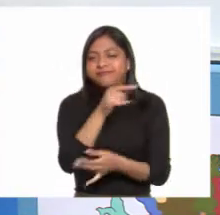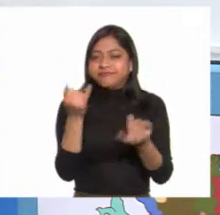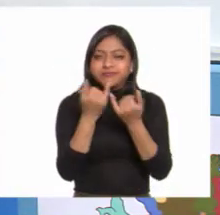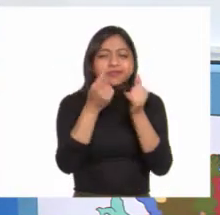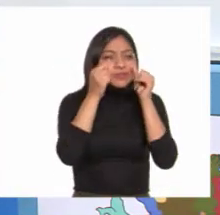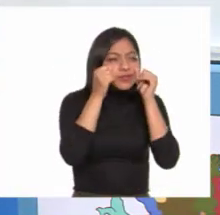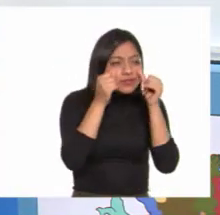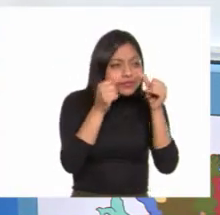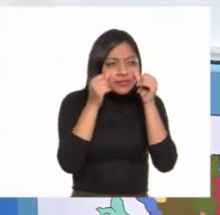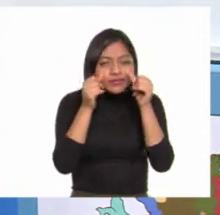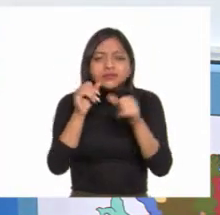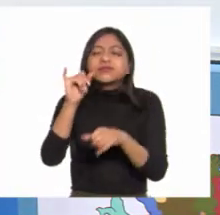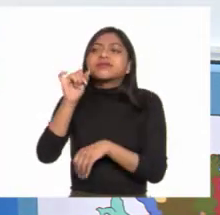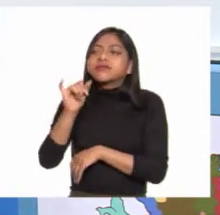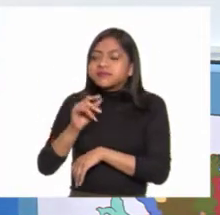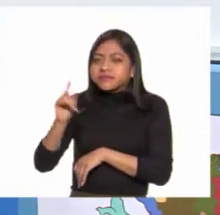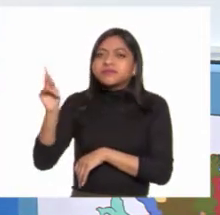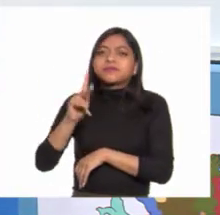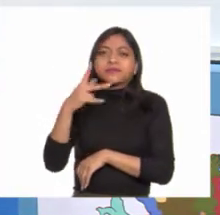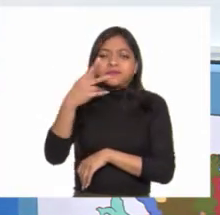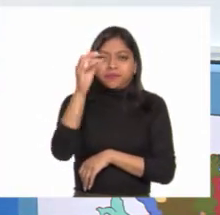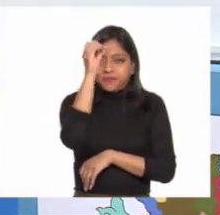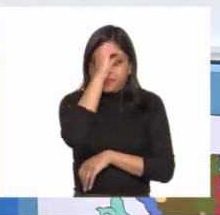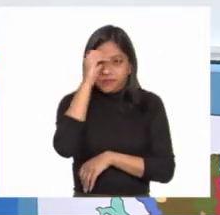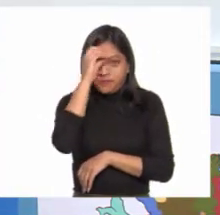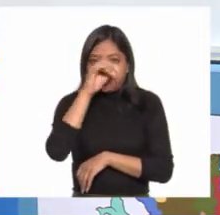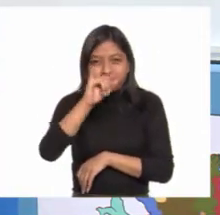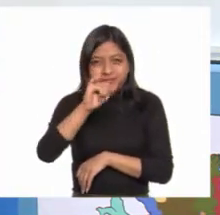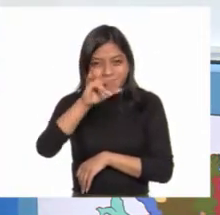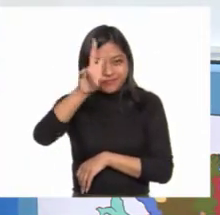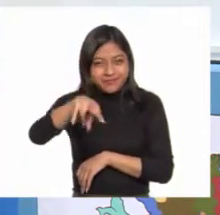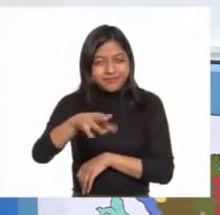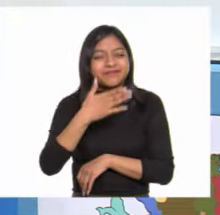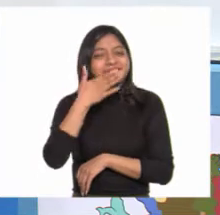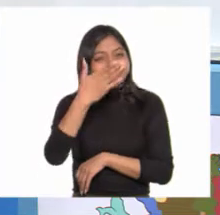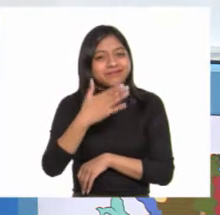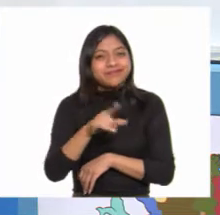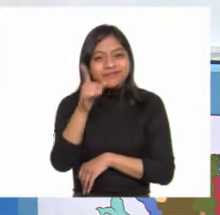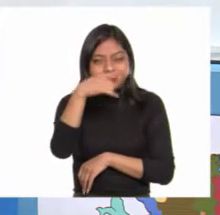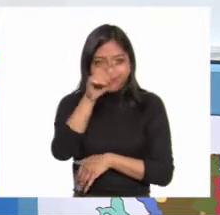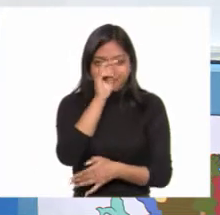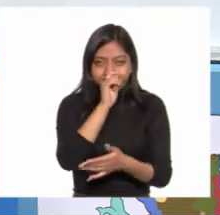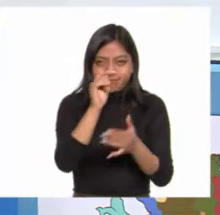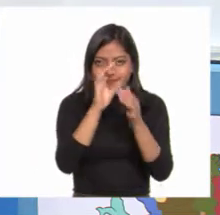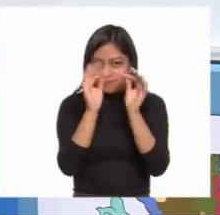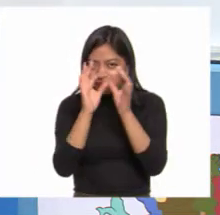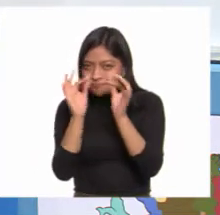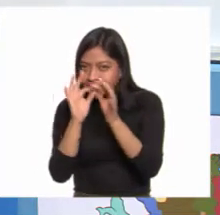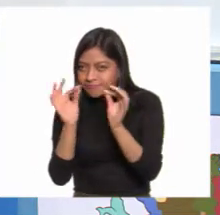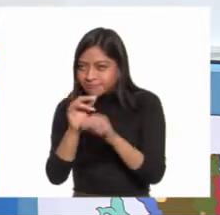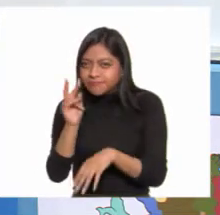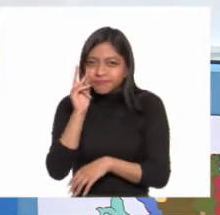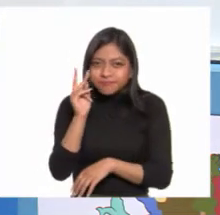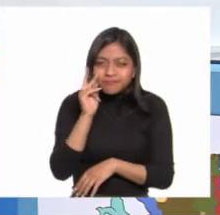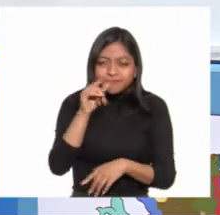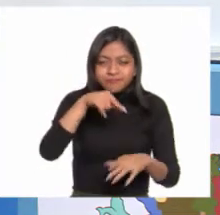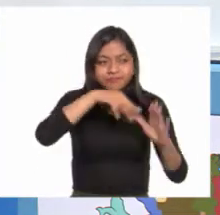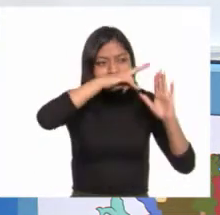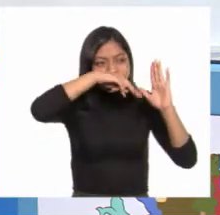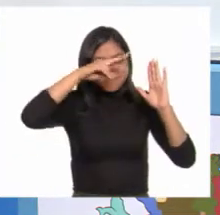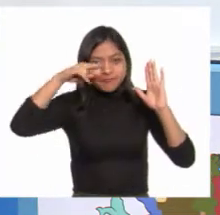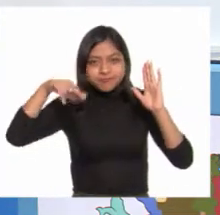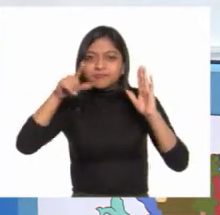han coincidido. ¿Estoy de acuerdo? Sí, están de acuerdo, ¿verdad? Bueno, vayan, por favor, haciendo las descripciones de los personajes que nos